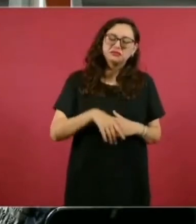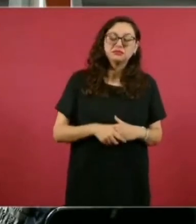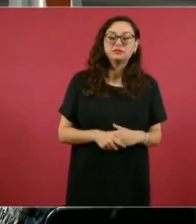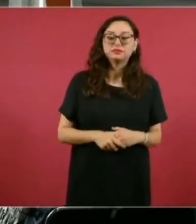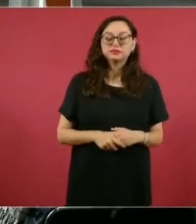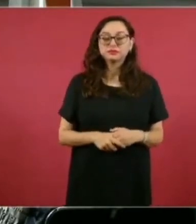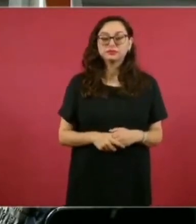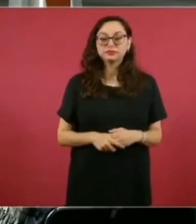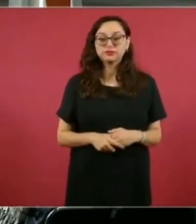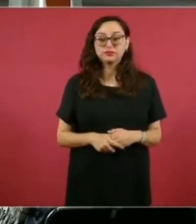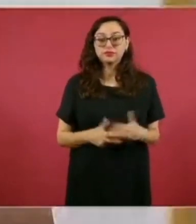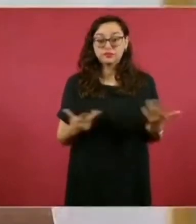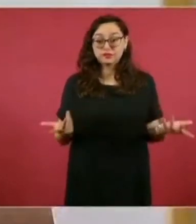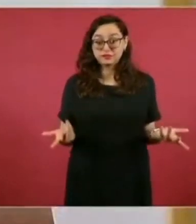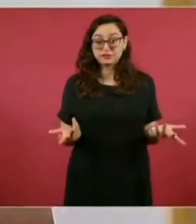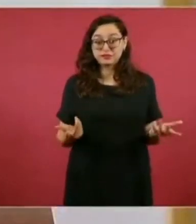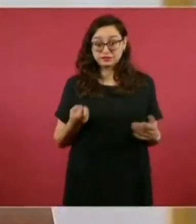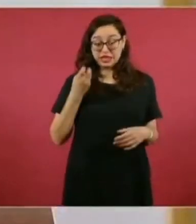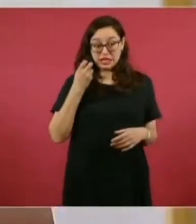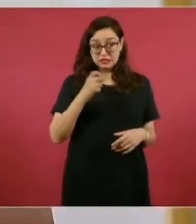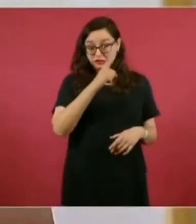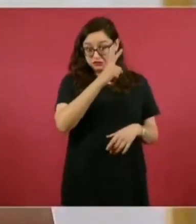nos ajustamos a este criterio,